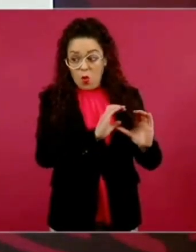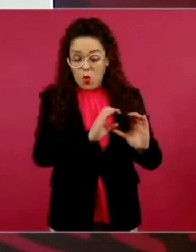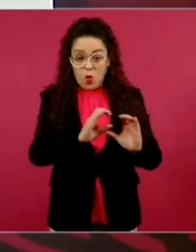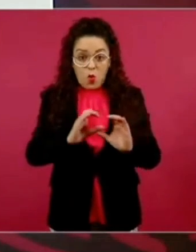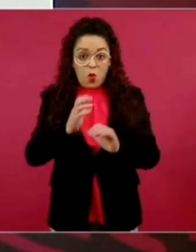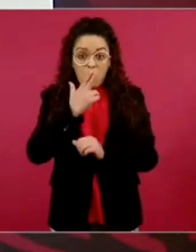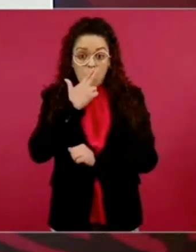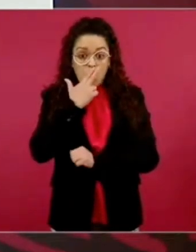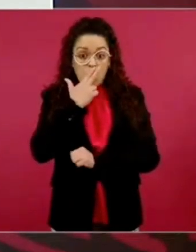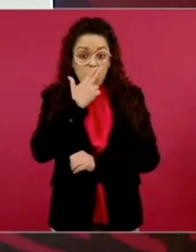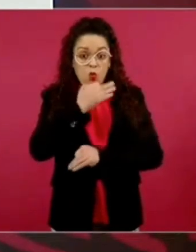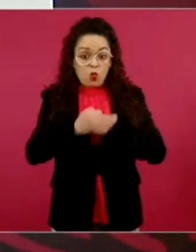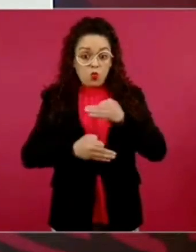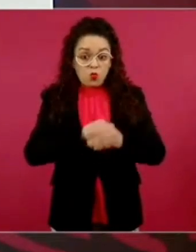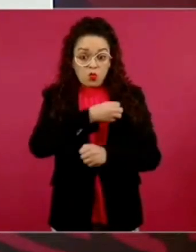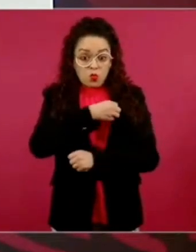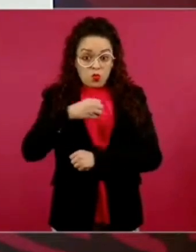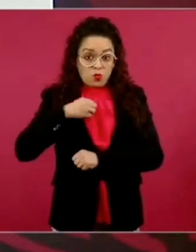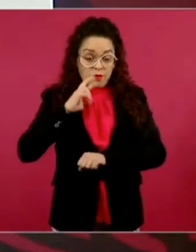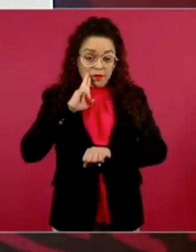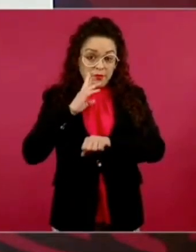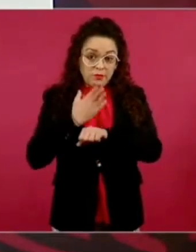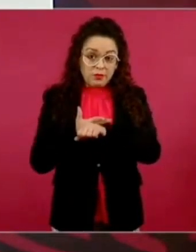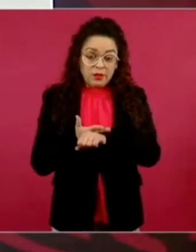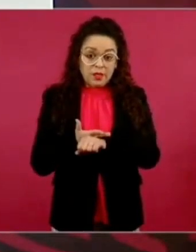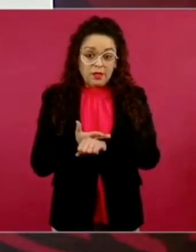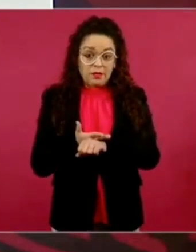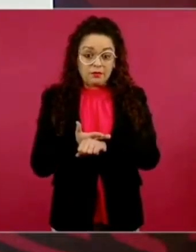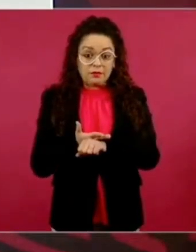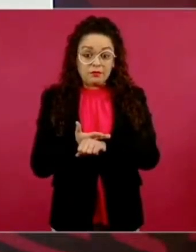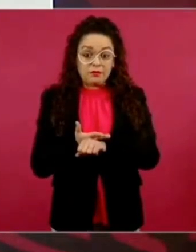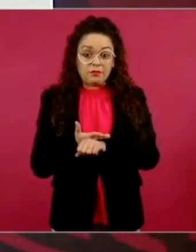Tenemos la obligación de cuidar a todos.